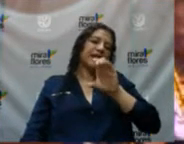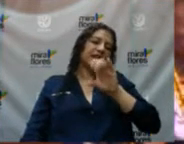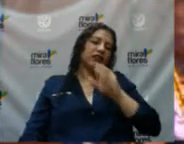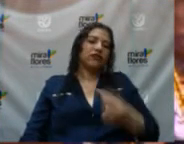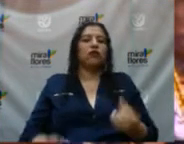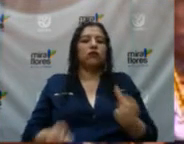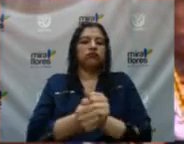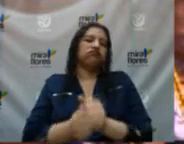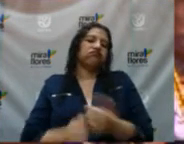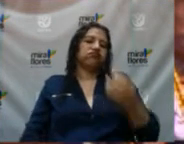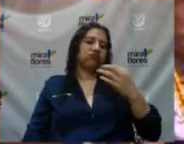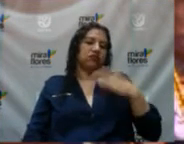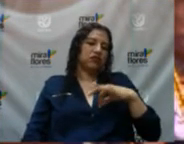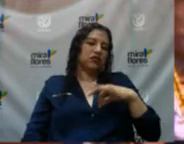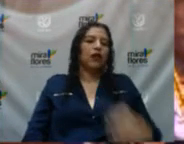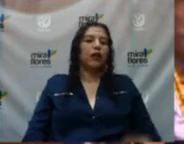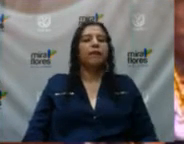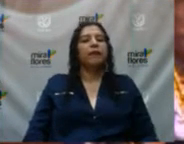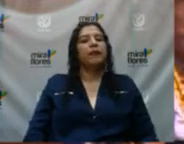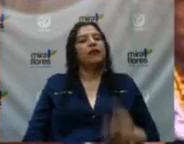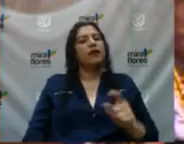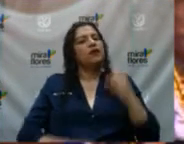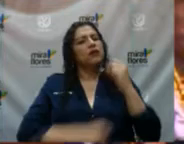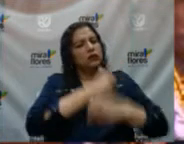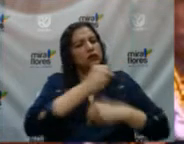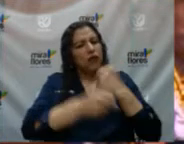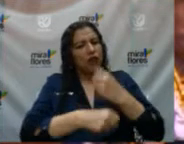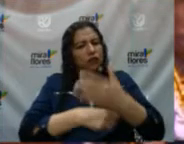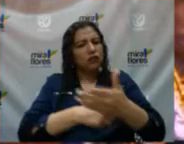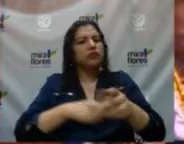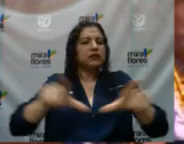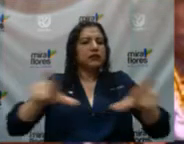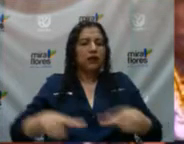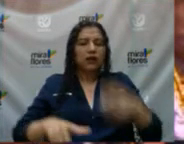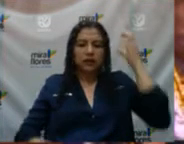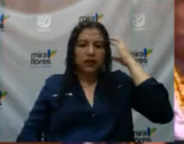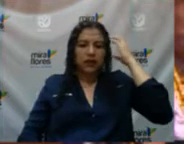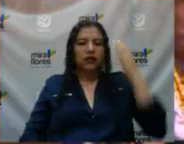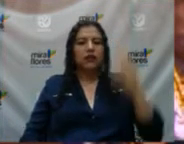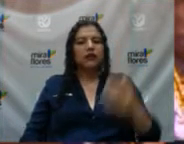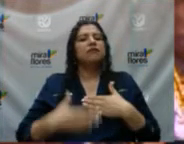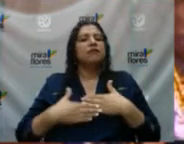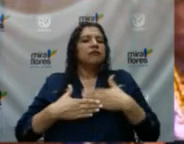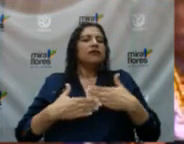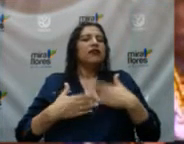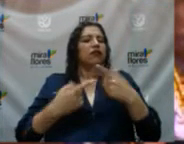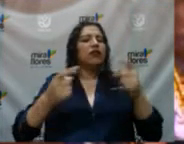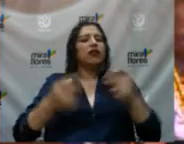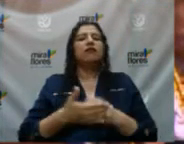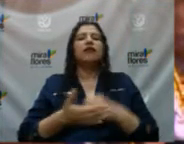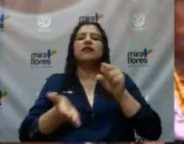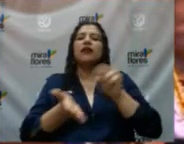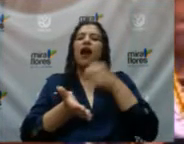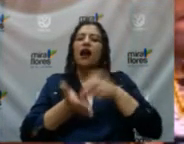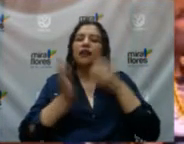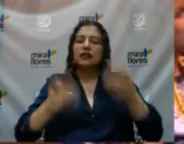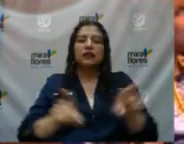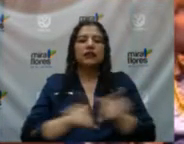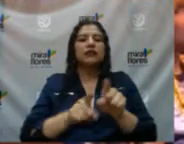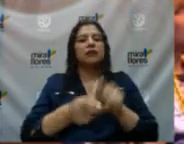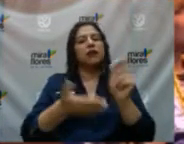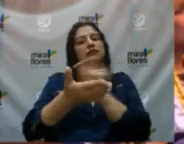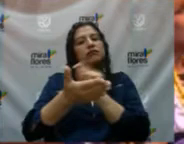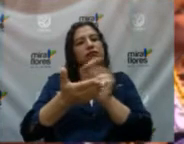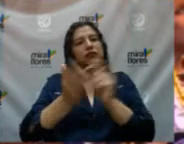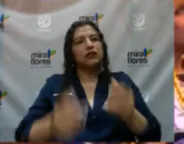del tiempo, Miraflores se ha convertido en un escenario de inspiración de diferentes artistas y escritores, como es